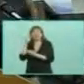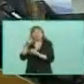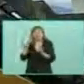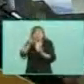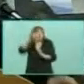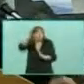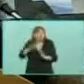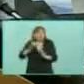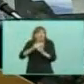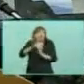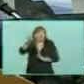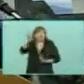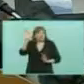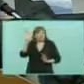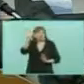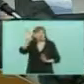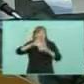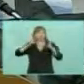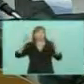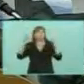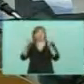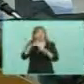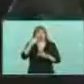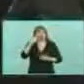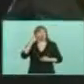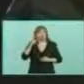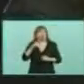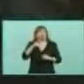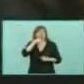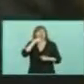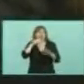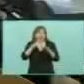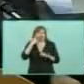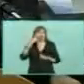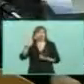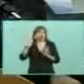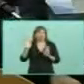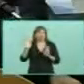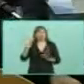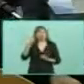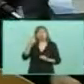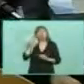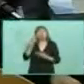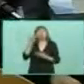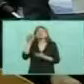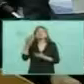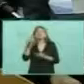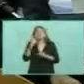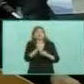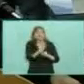ella lo disponga, como autoridad internacionalmente reconocida por todos nosotros, y lograr